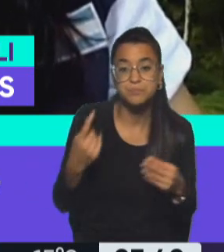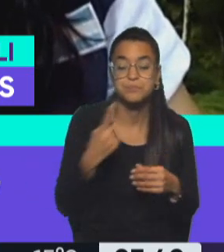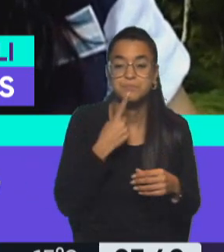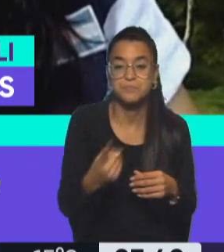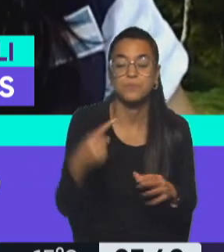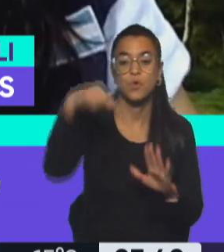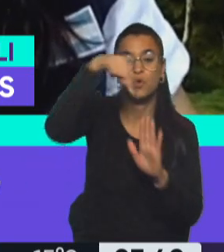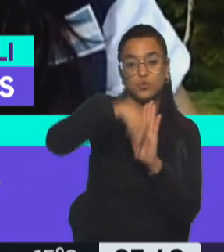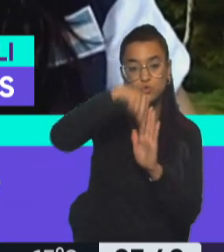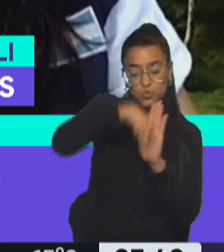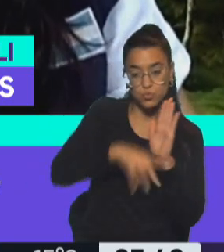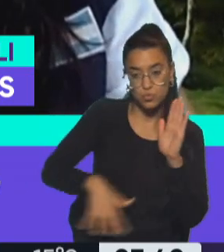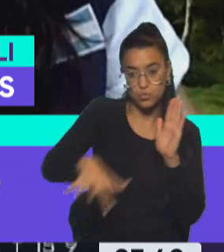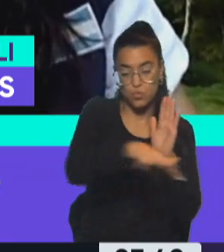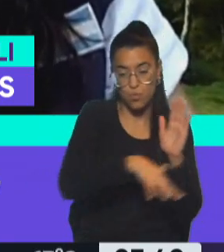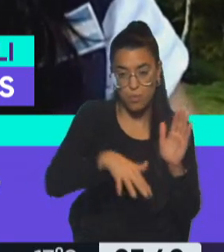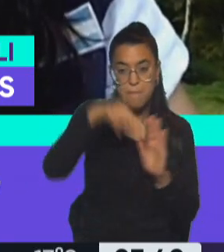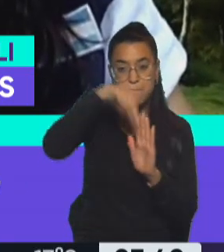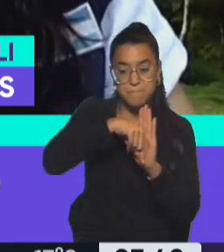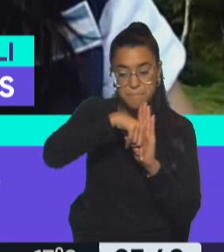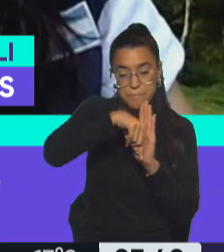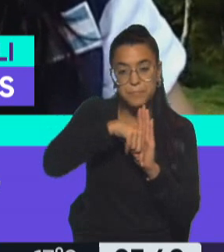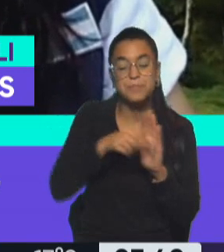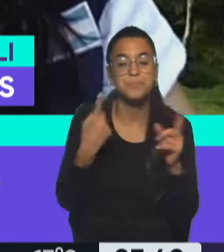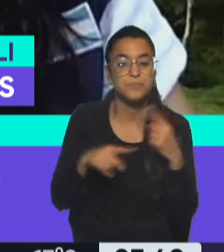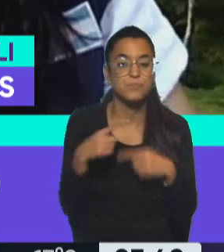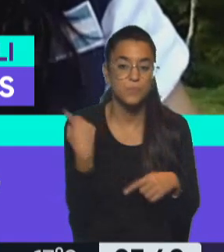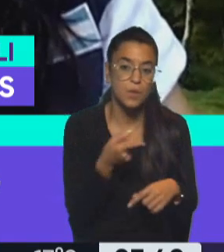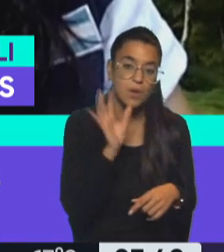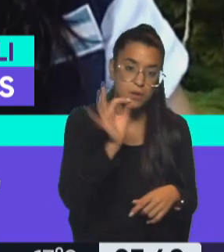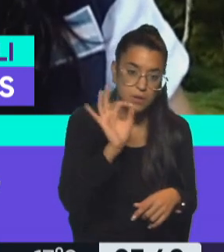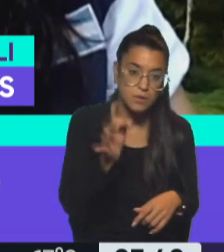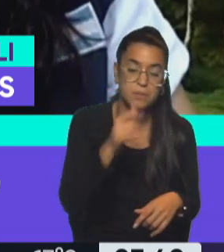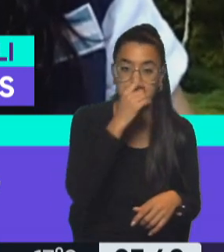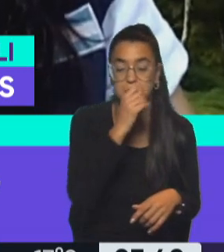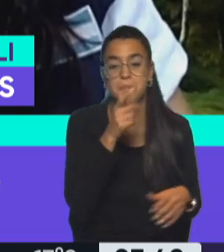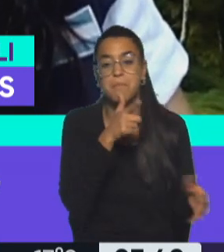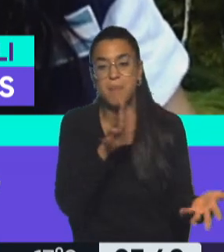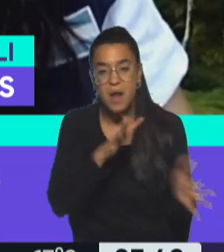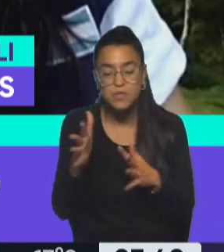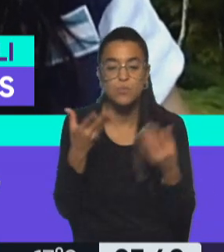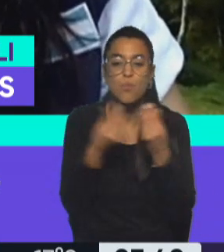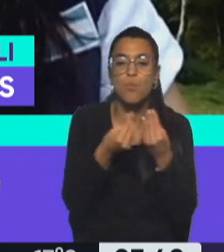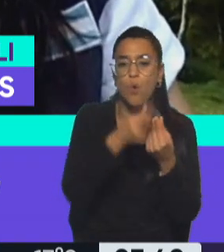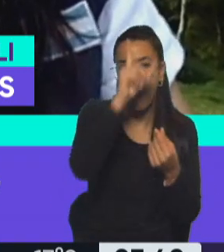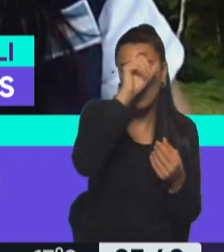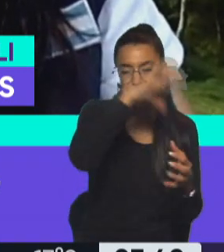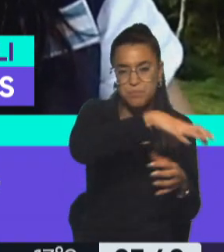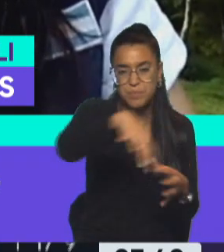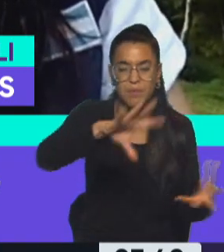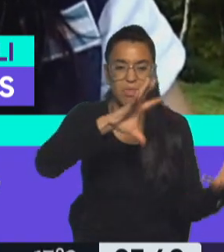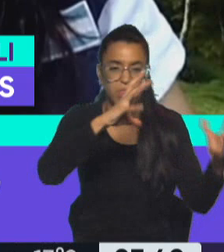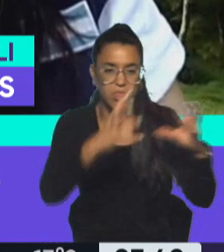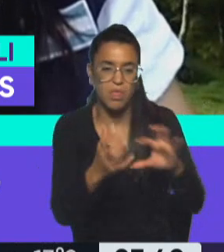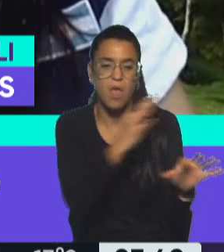más al sur, en donde estábamos nosotros, pero sabemos que era similar. Muchos hospitales destruidos, muchas